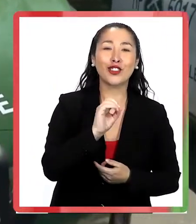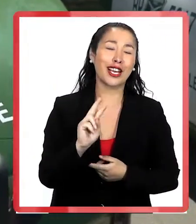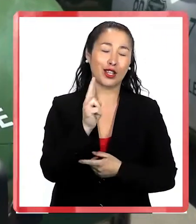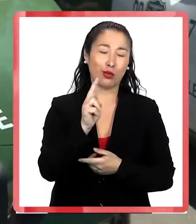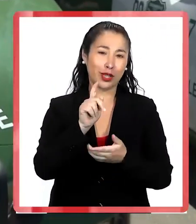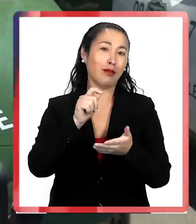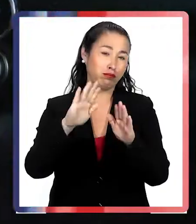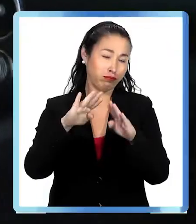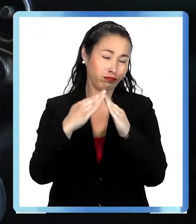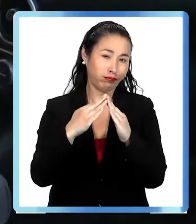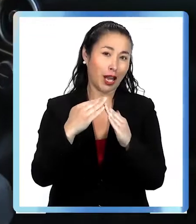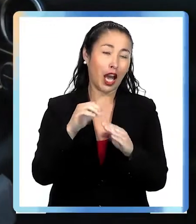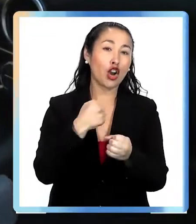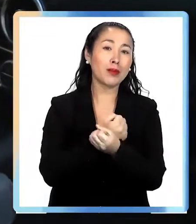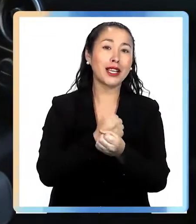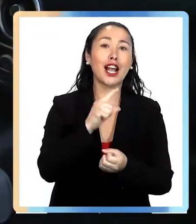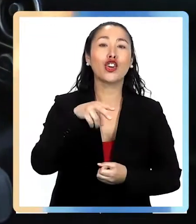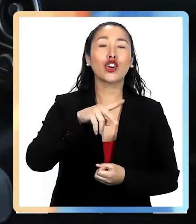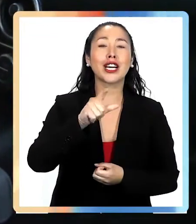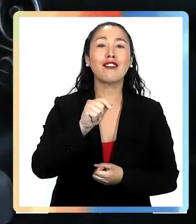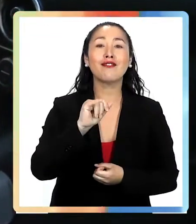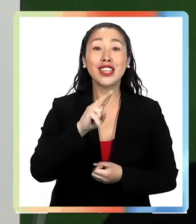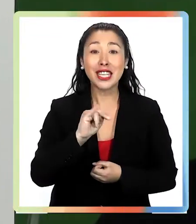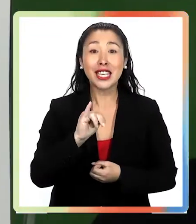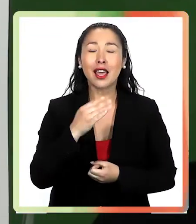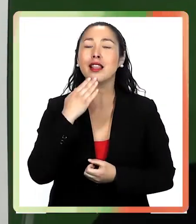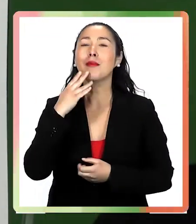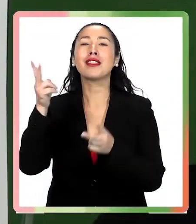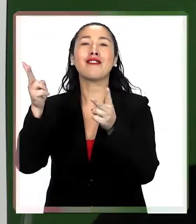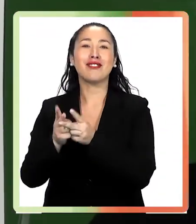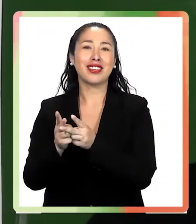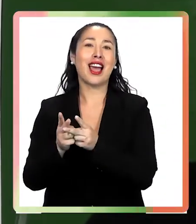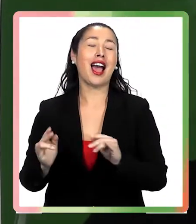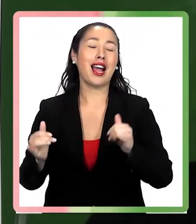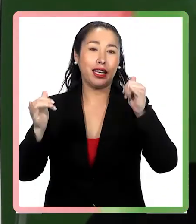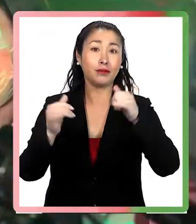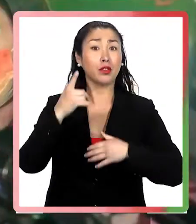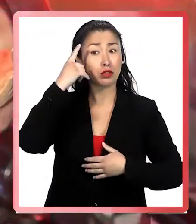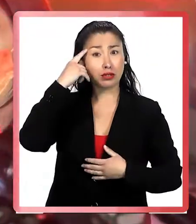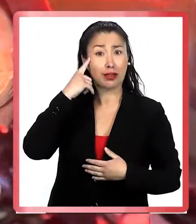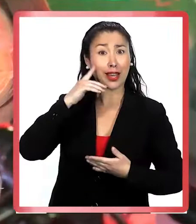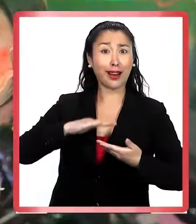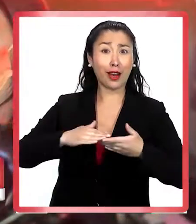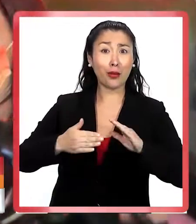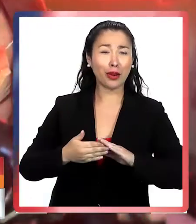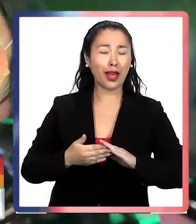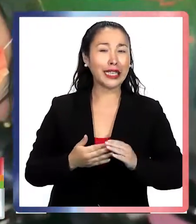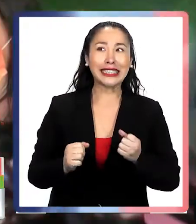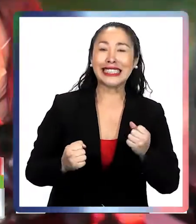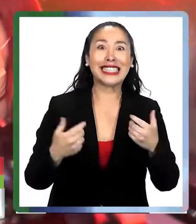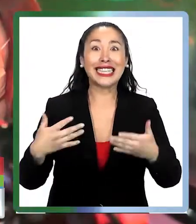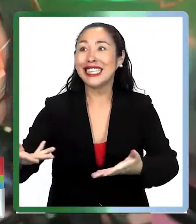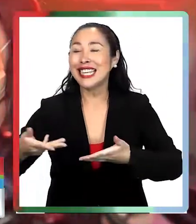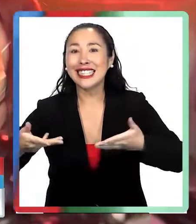la subcomisaría de Longaví y la subcomisaría de Villa Alegre. Creo que la comunidad está ansiosa de poder tener los